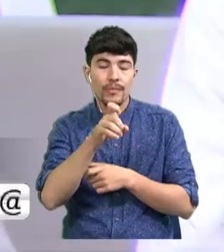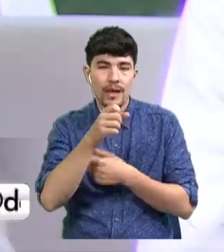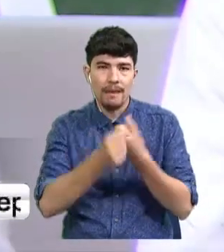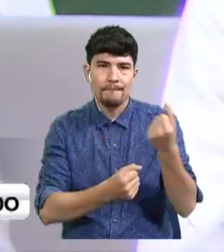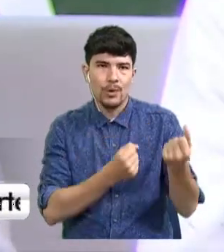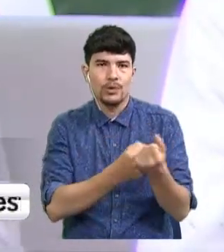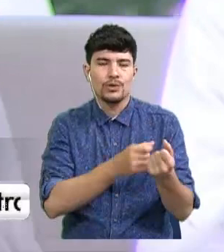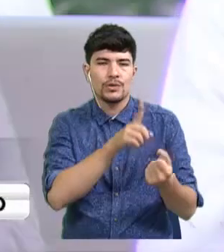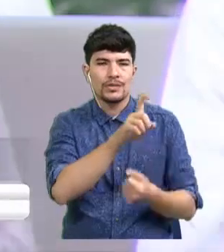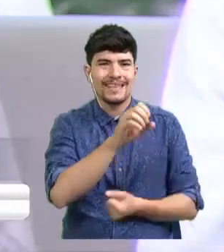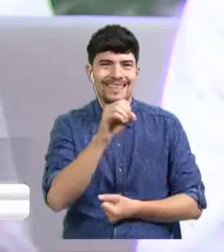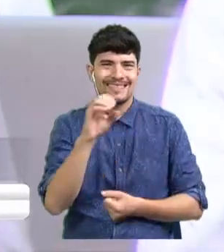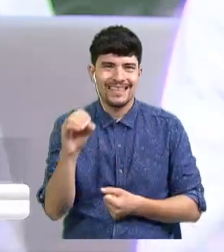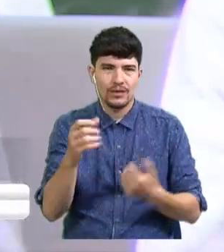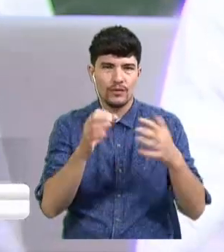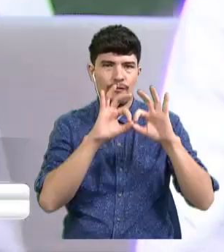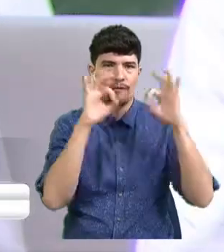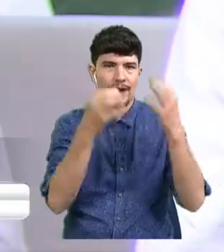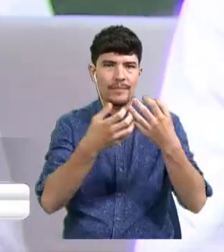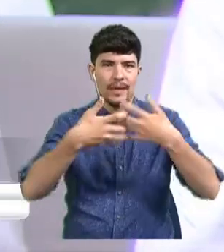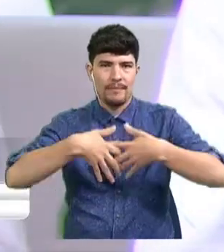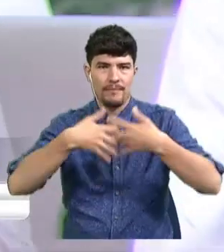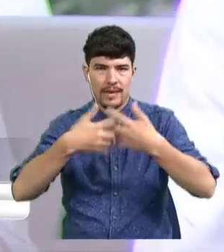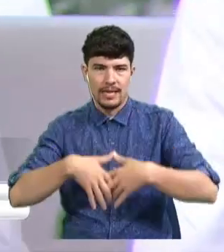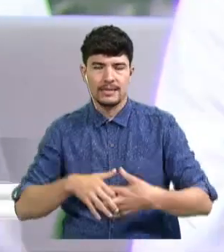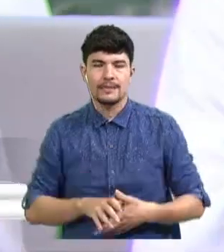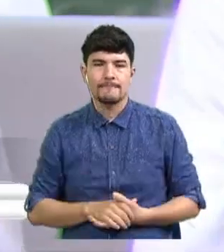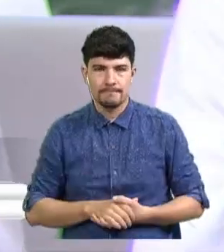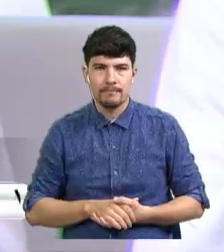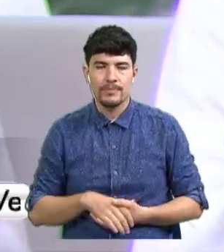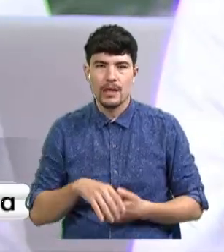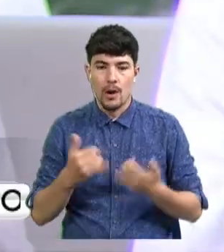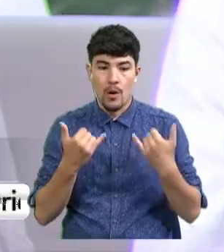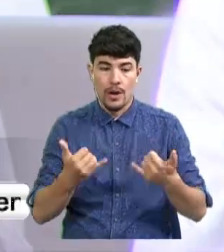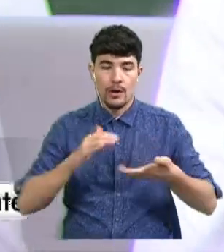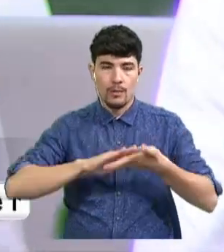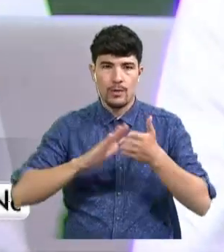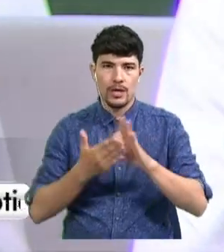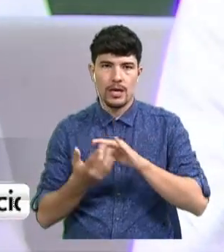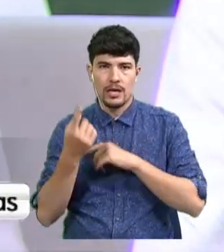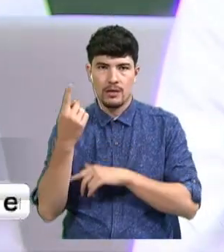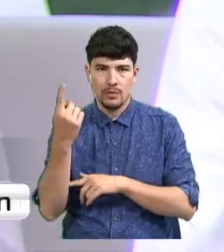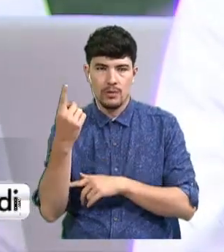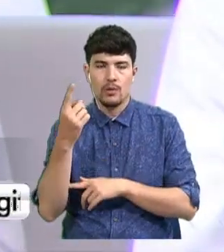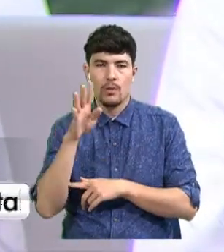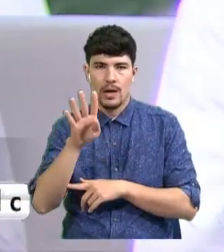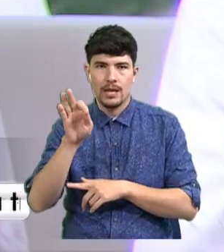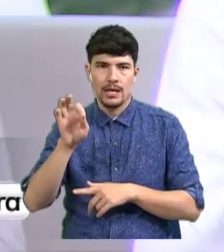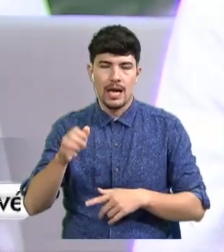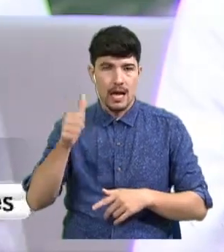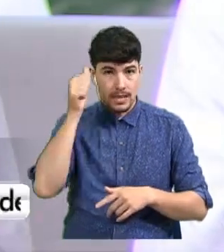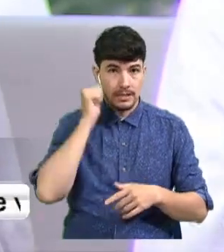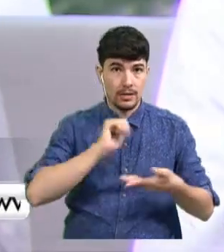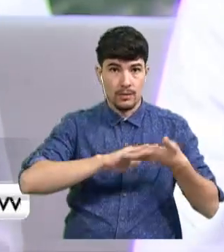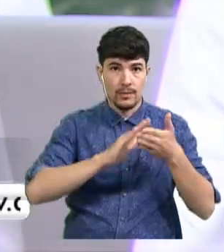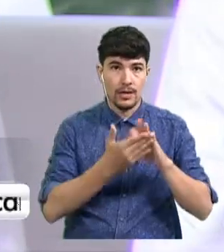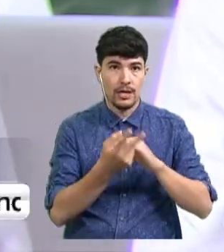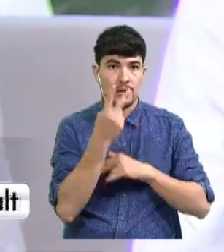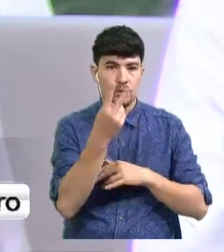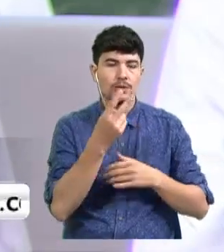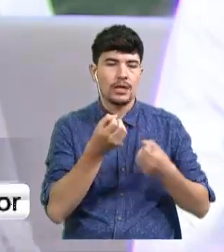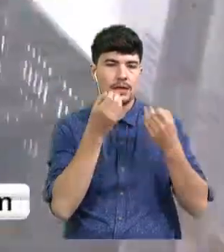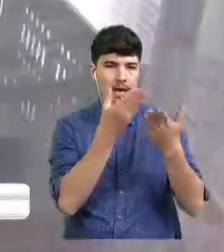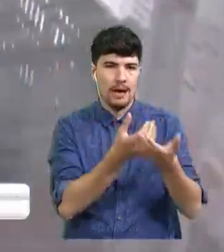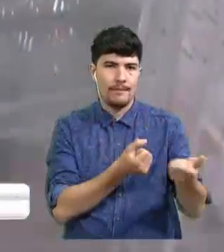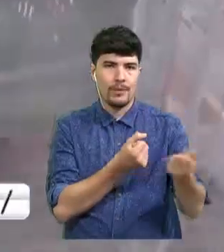y microempresas. Hoy en la comuna número 1 entregamos 48, ayer entregamos en la comuna número 2